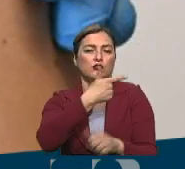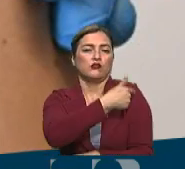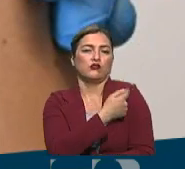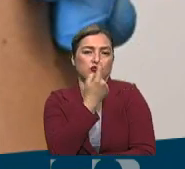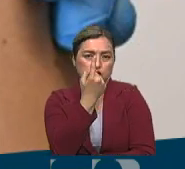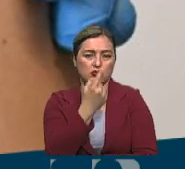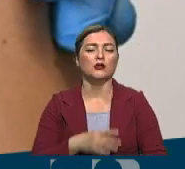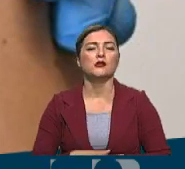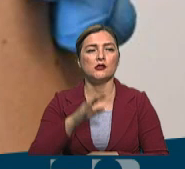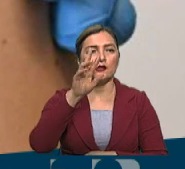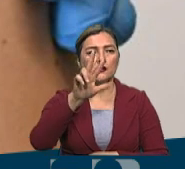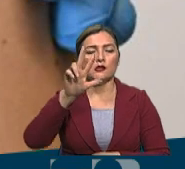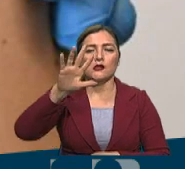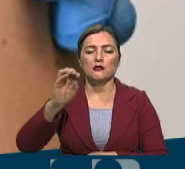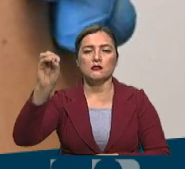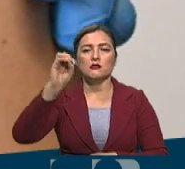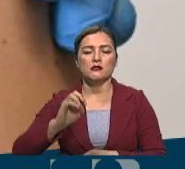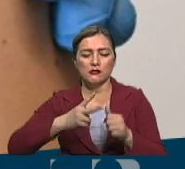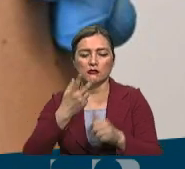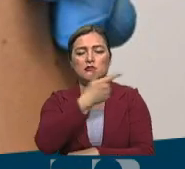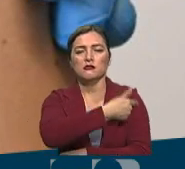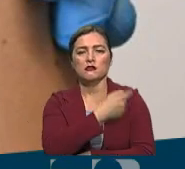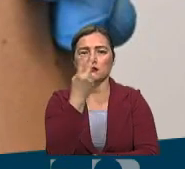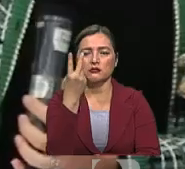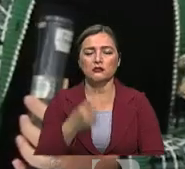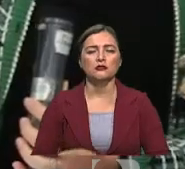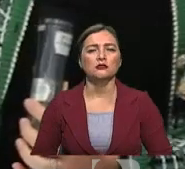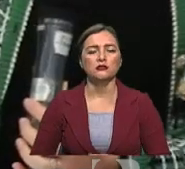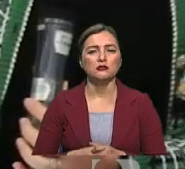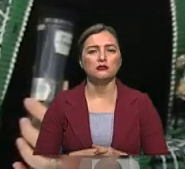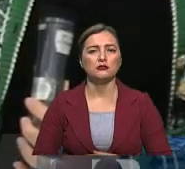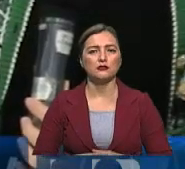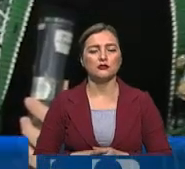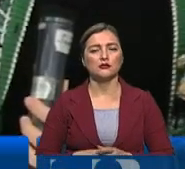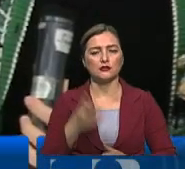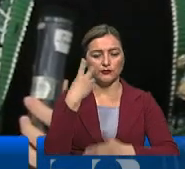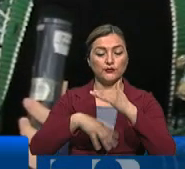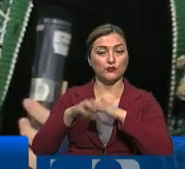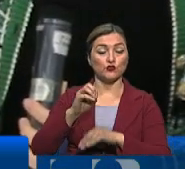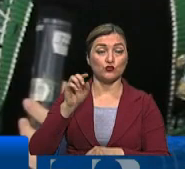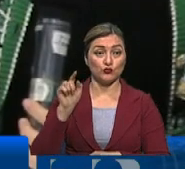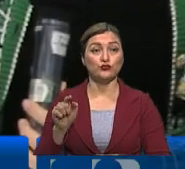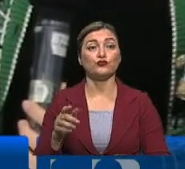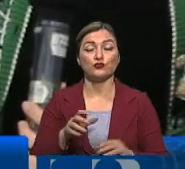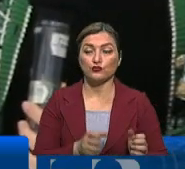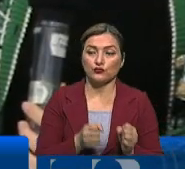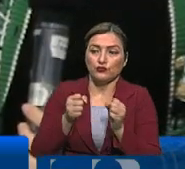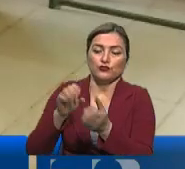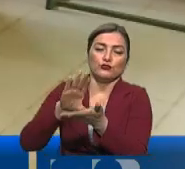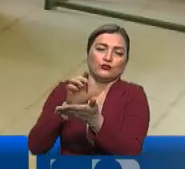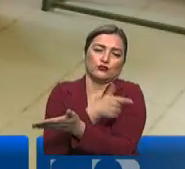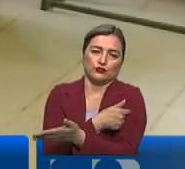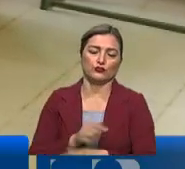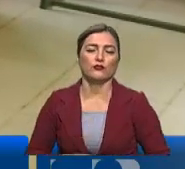el coronavirus y el 33% las dos dosis. Que lleven a sus hijos también al esquema de